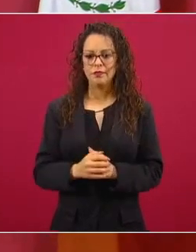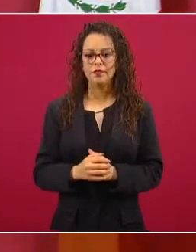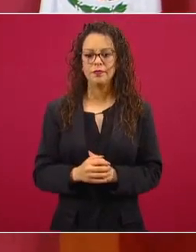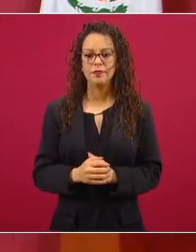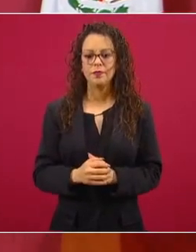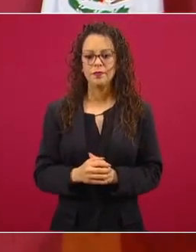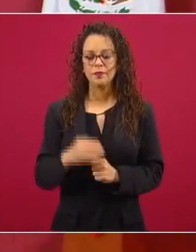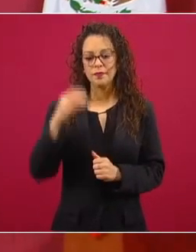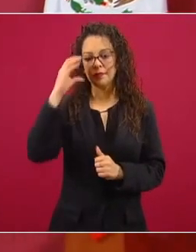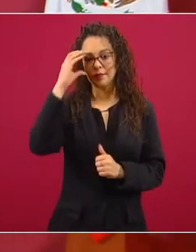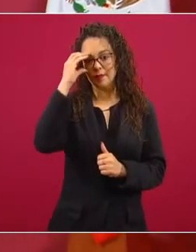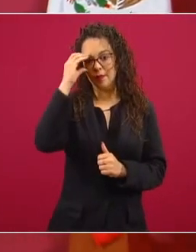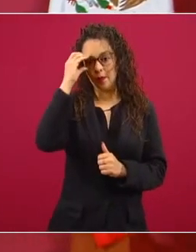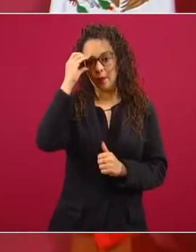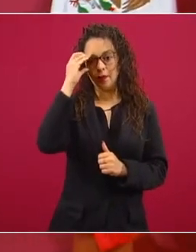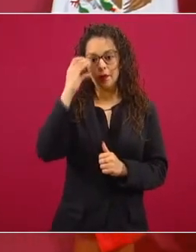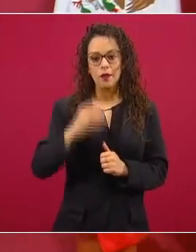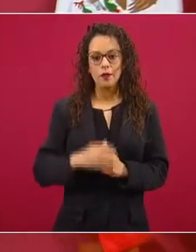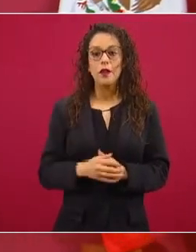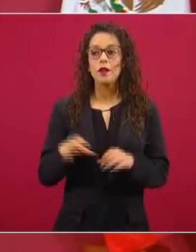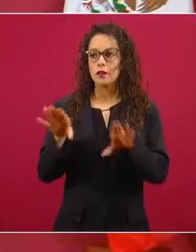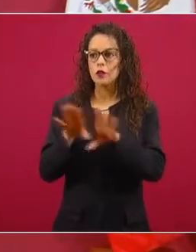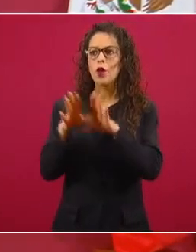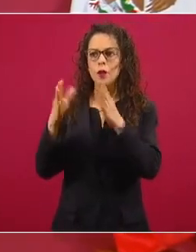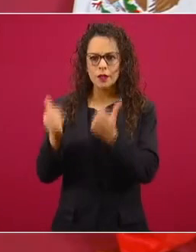él… ¿Cómo está?